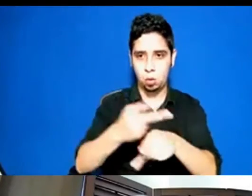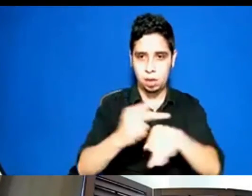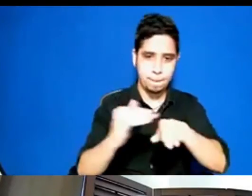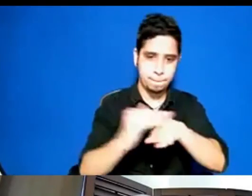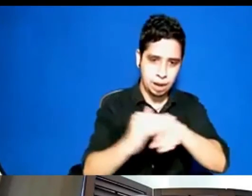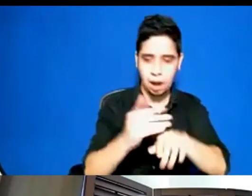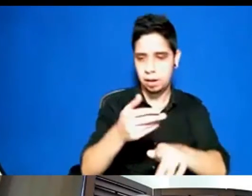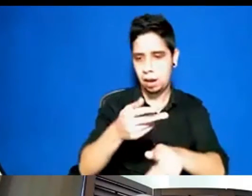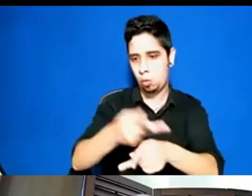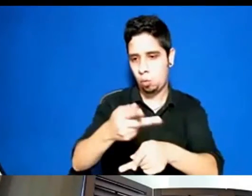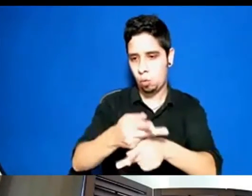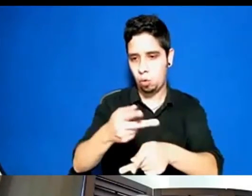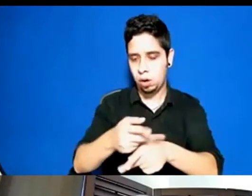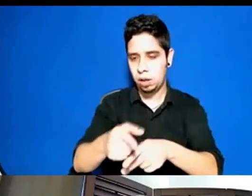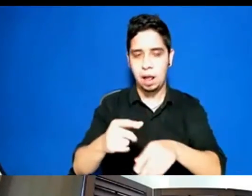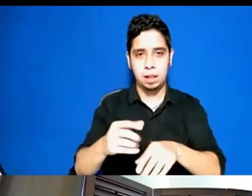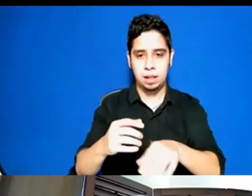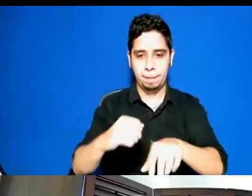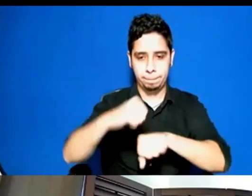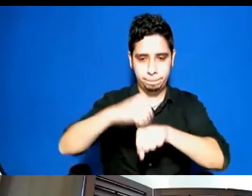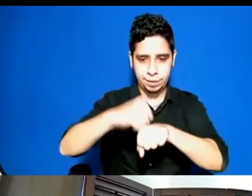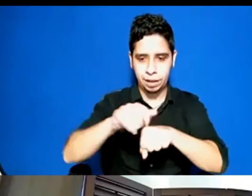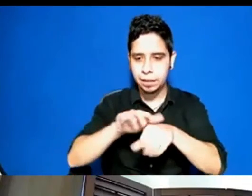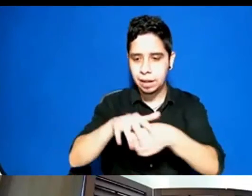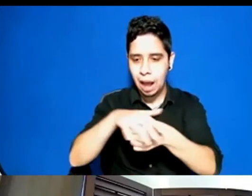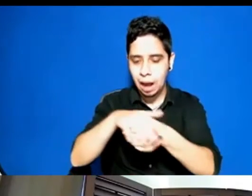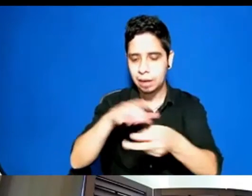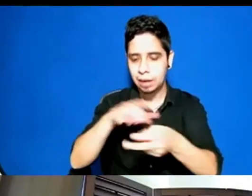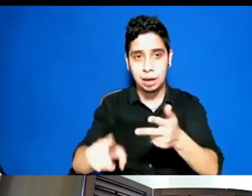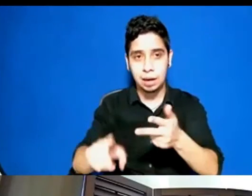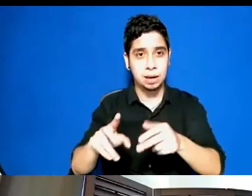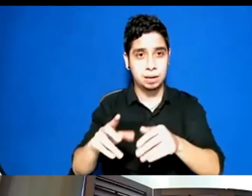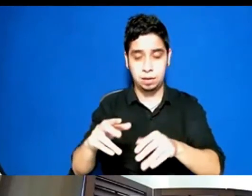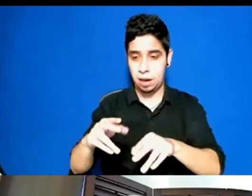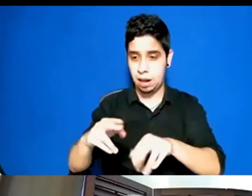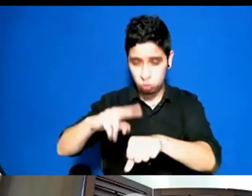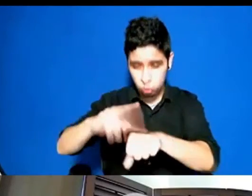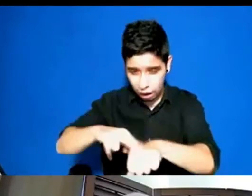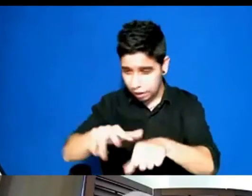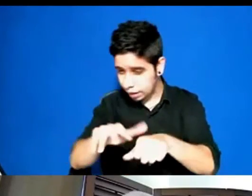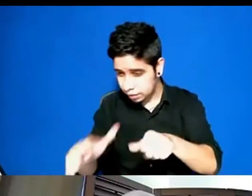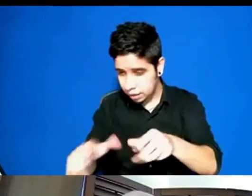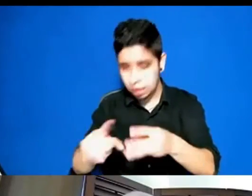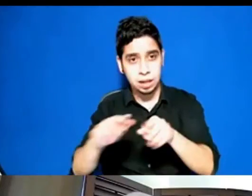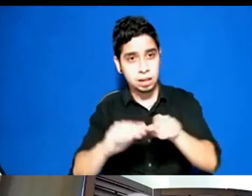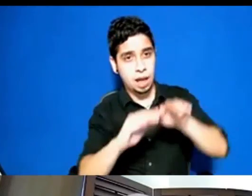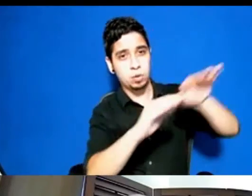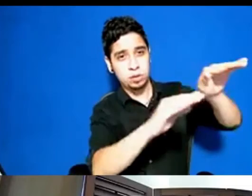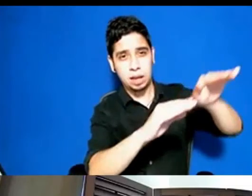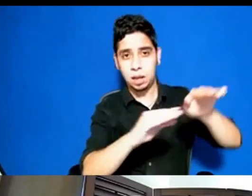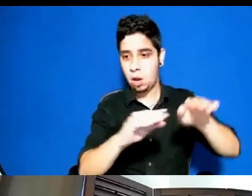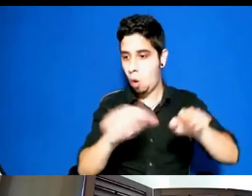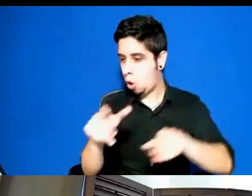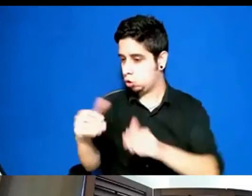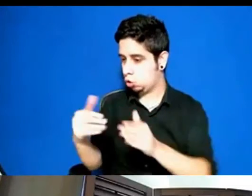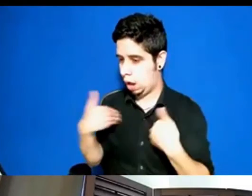el agua, la vegetación, la montaña... nosotros, los otros animales que